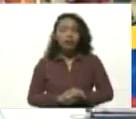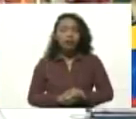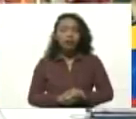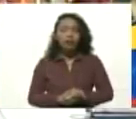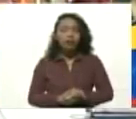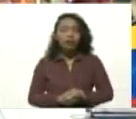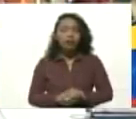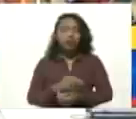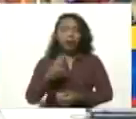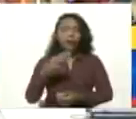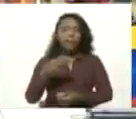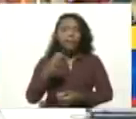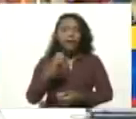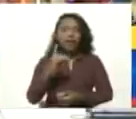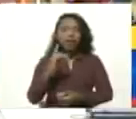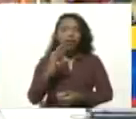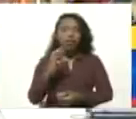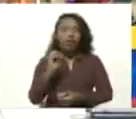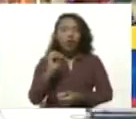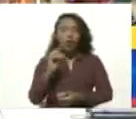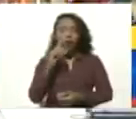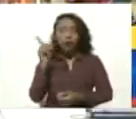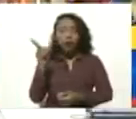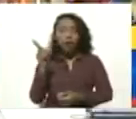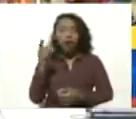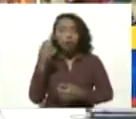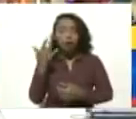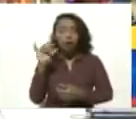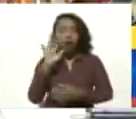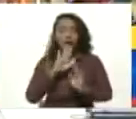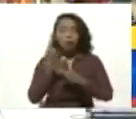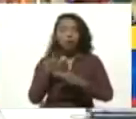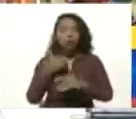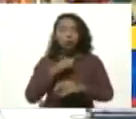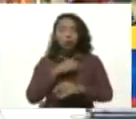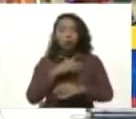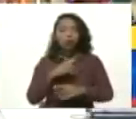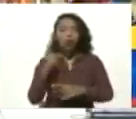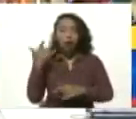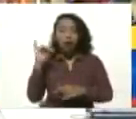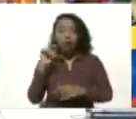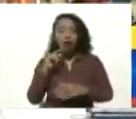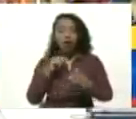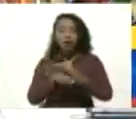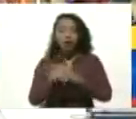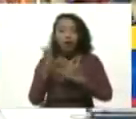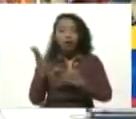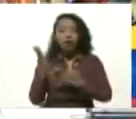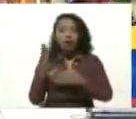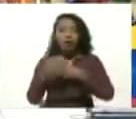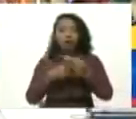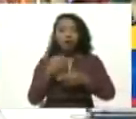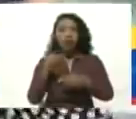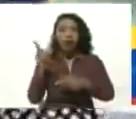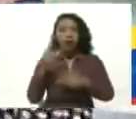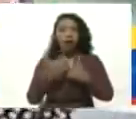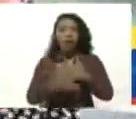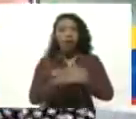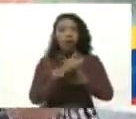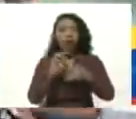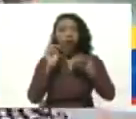Pedro Gual. Le dije, vamos a entrarle a la cava, cuenta con todo el apoyo. ¿Le entraron? Tiene un avanzado de